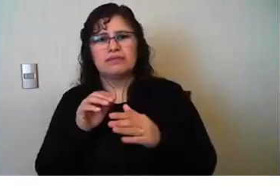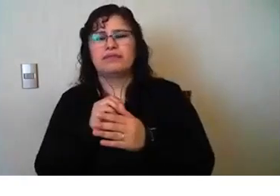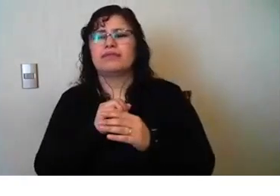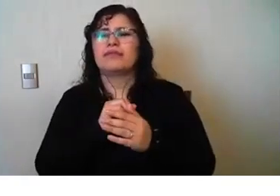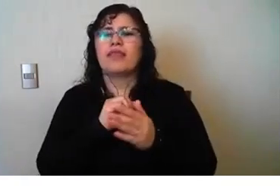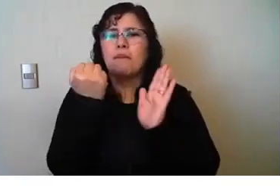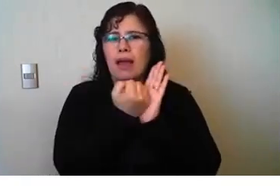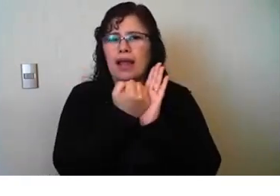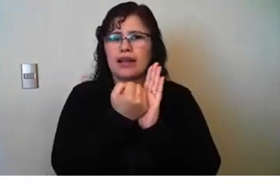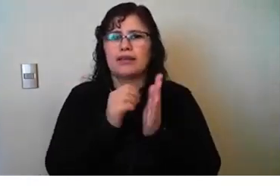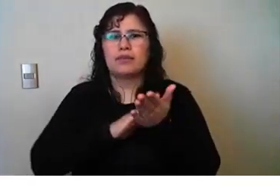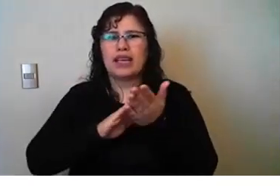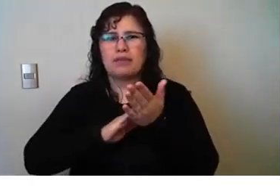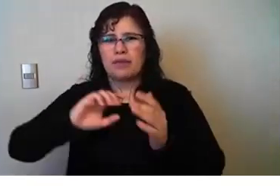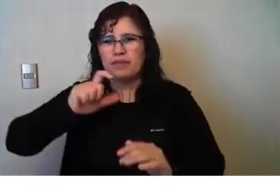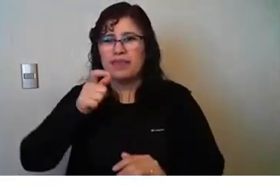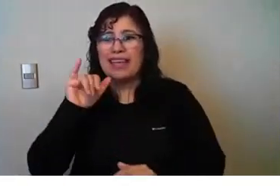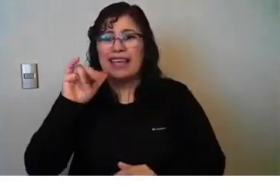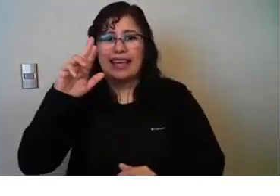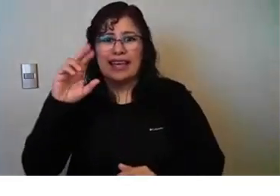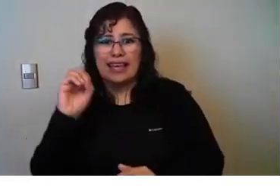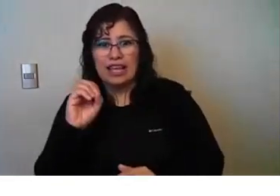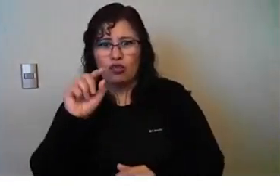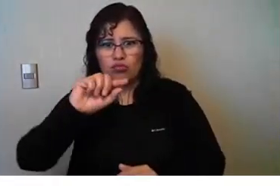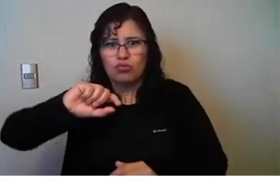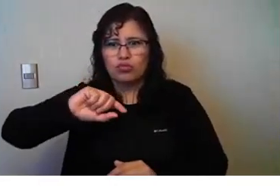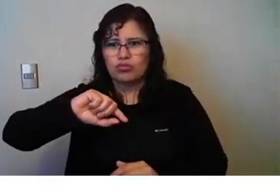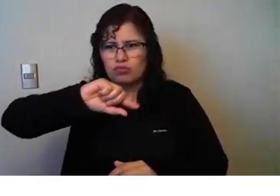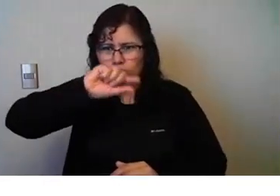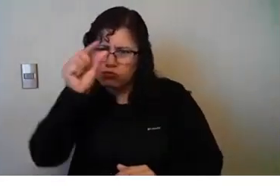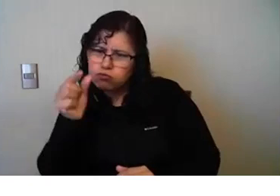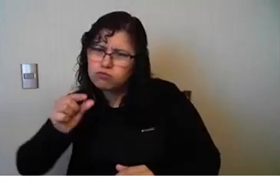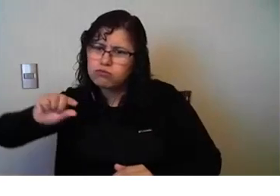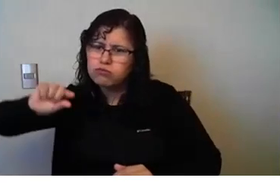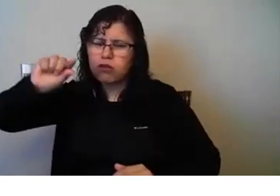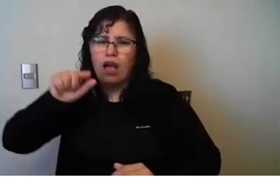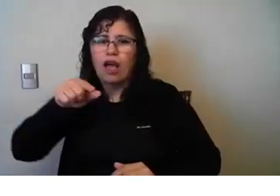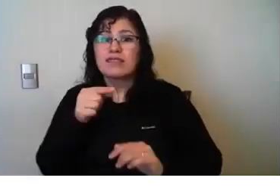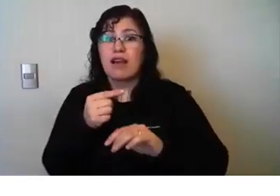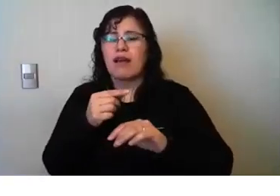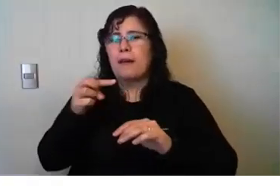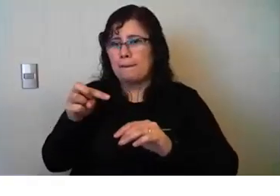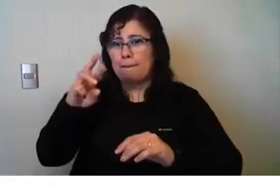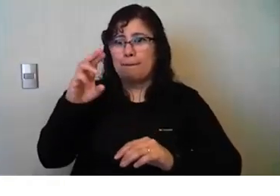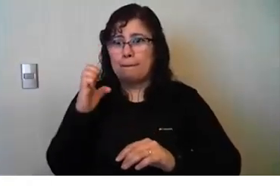tener un giro, todo esto un giro precentral, luego tenemos un